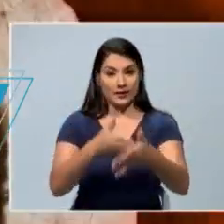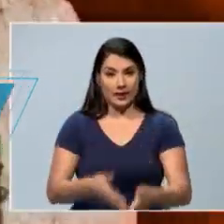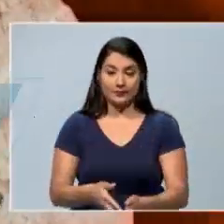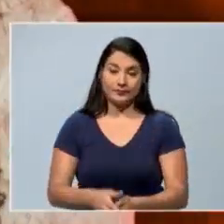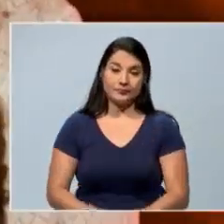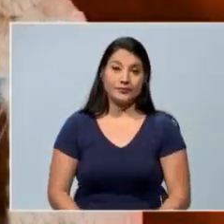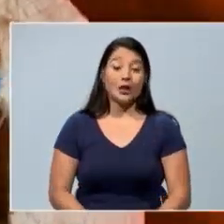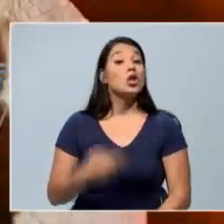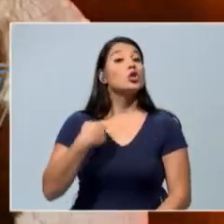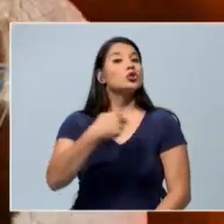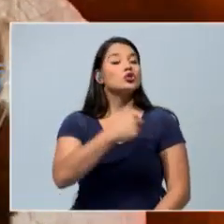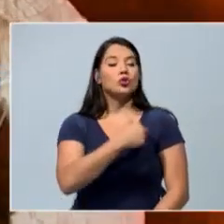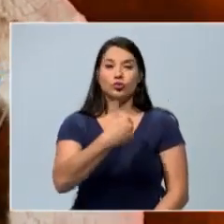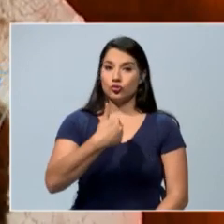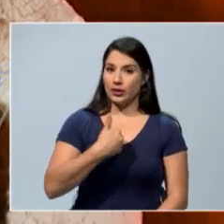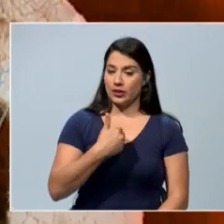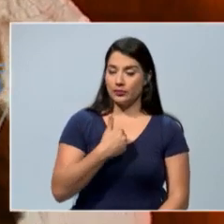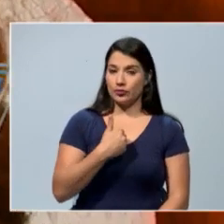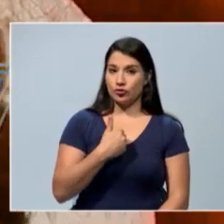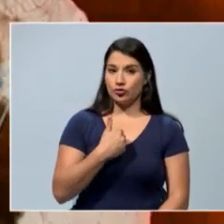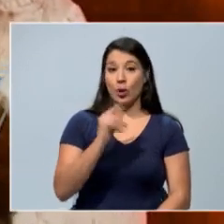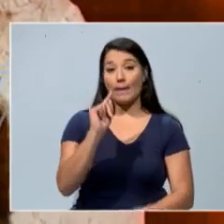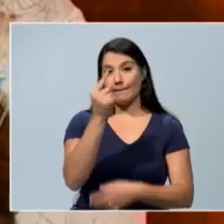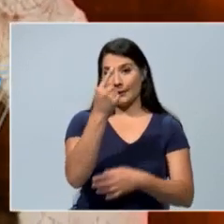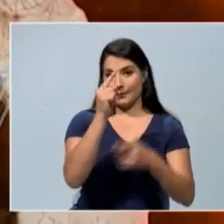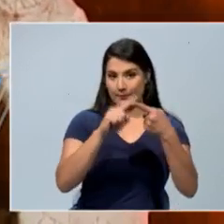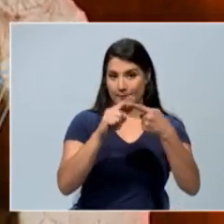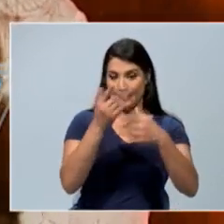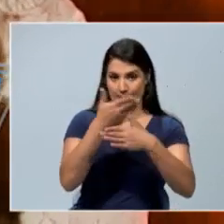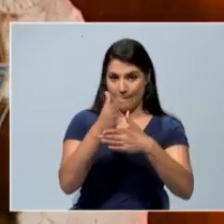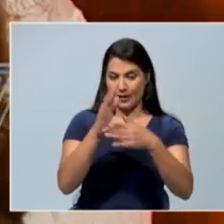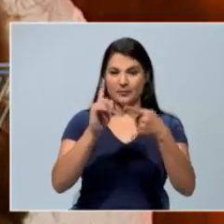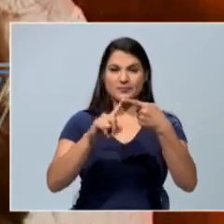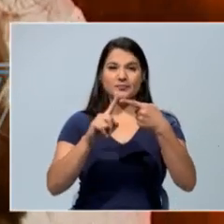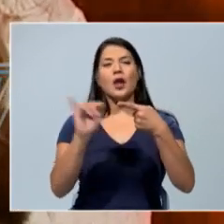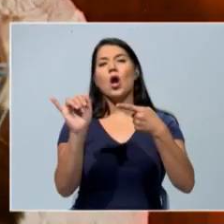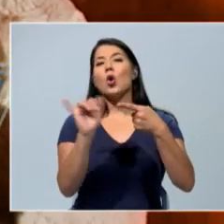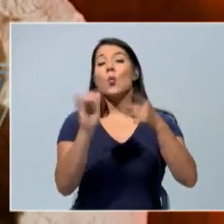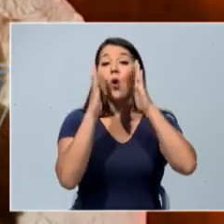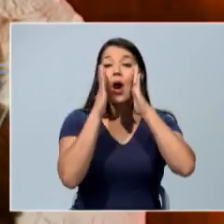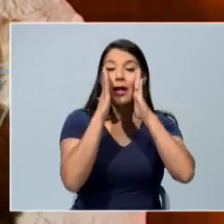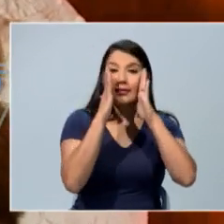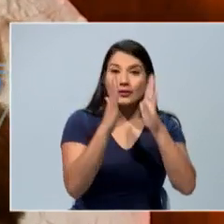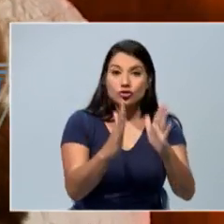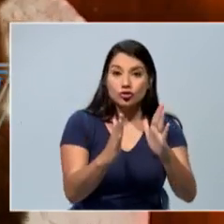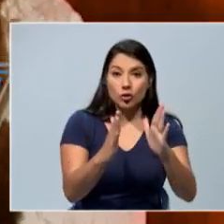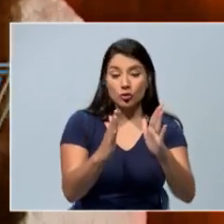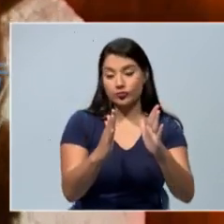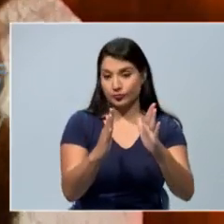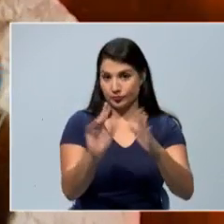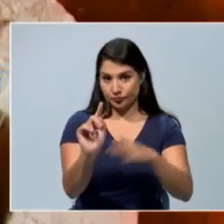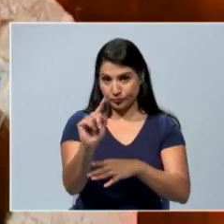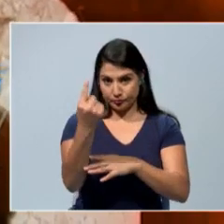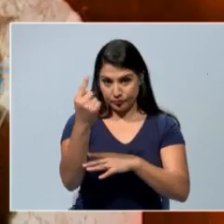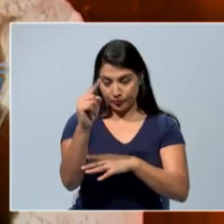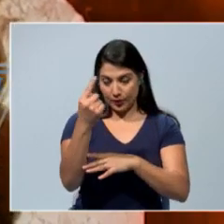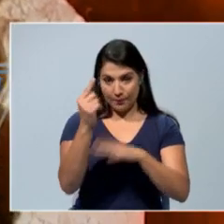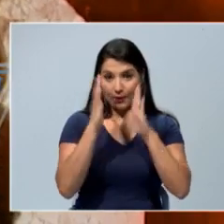Bueno, tenemos un primer rubro que es el como el de la atención de primera mano que se